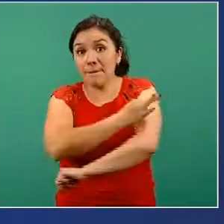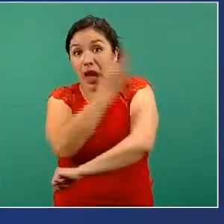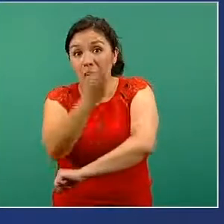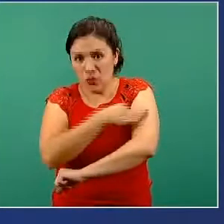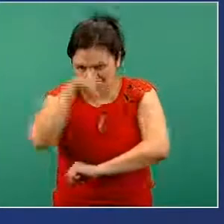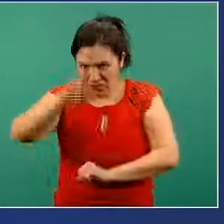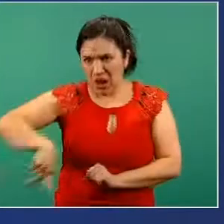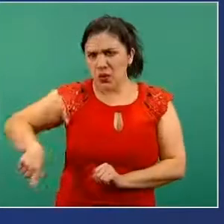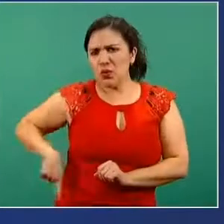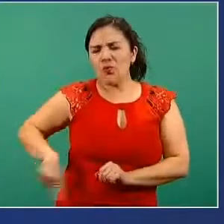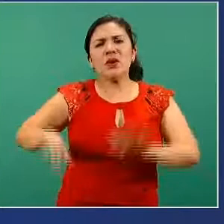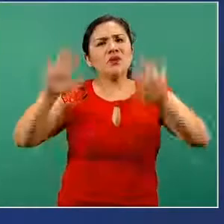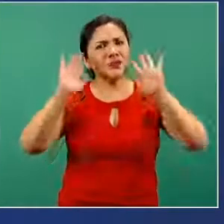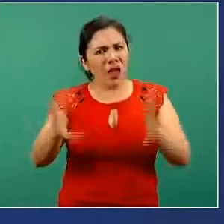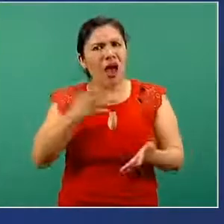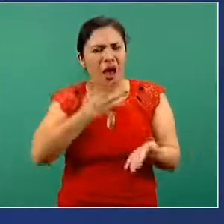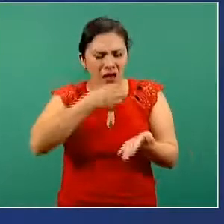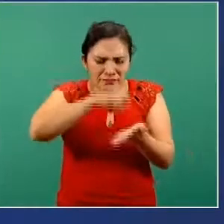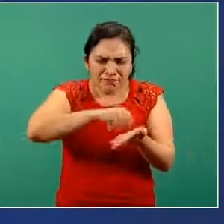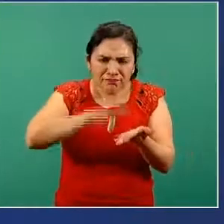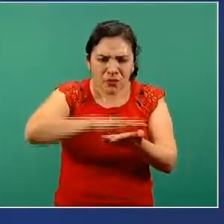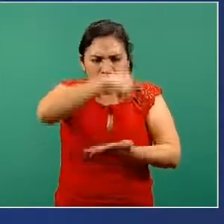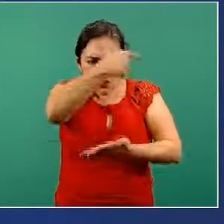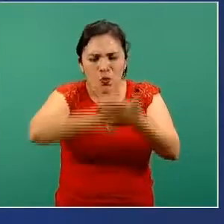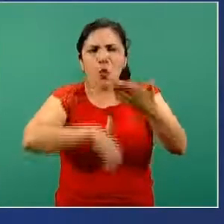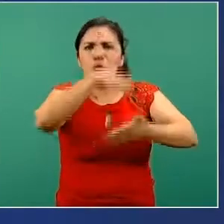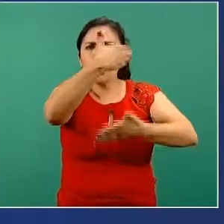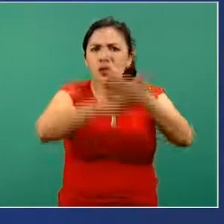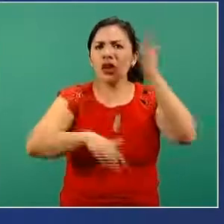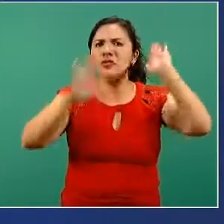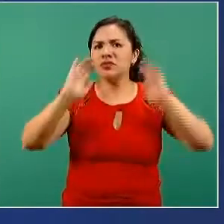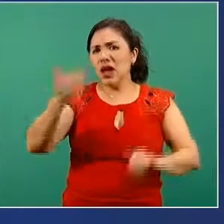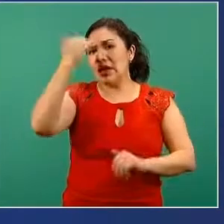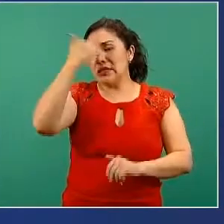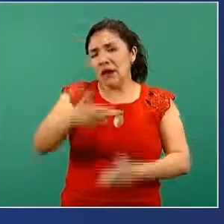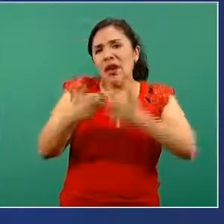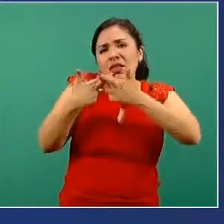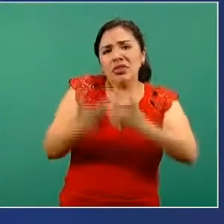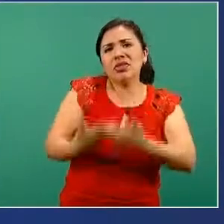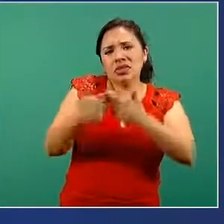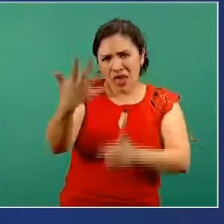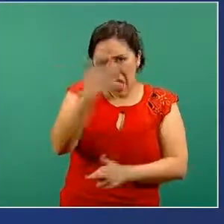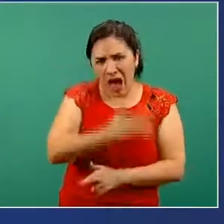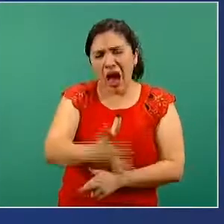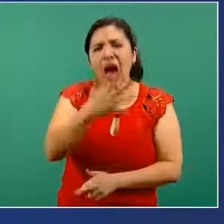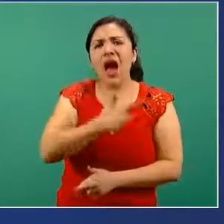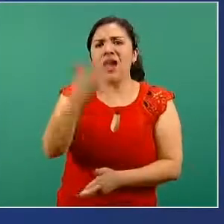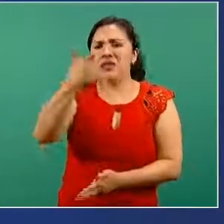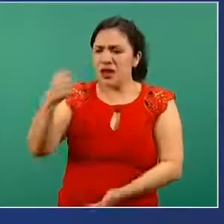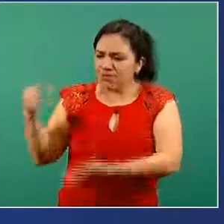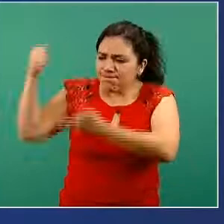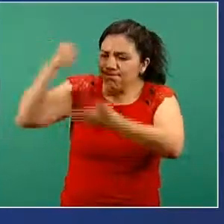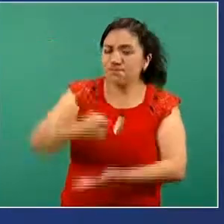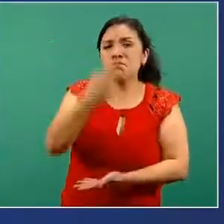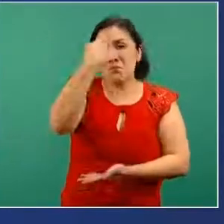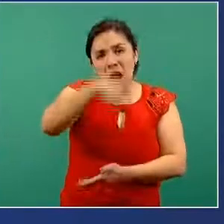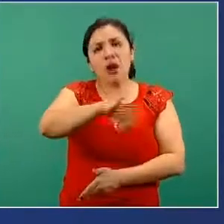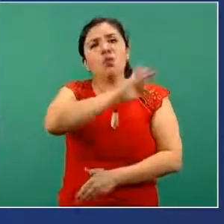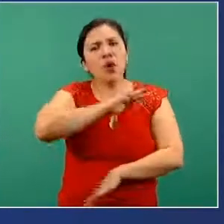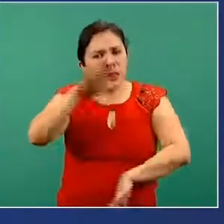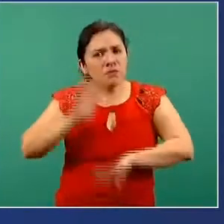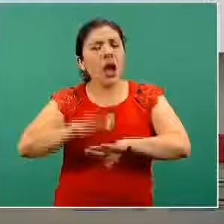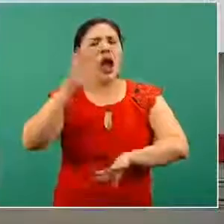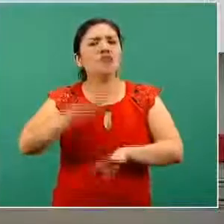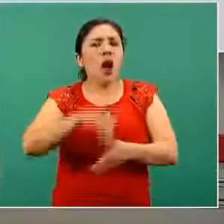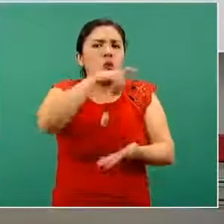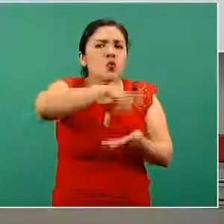de México ha hecho provisión, tiene contratos y cuenta con los recursos financieros para adquirir todas las dosis que